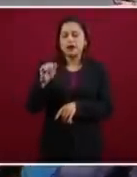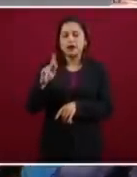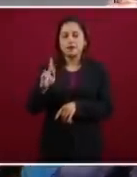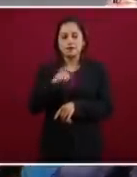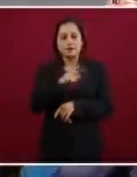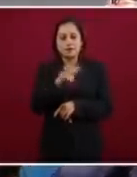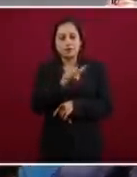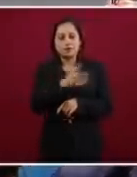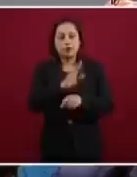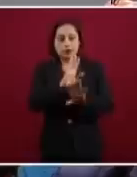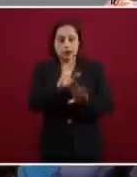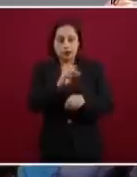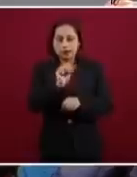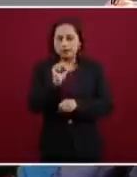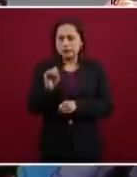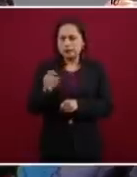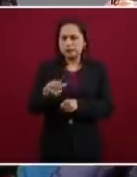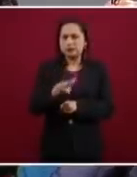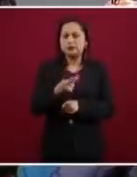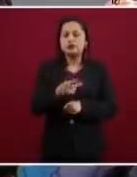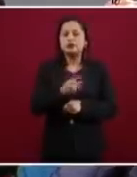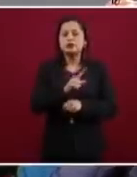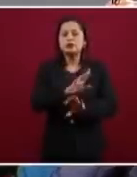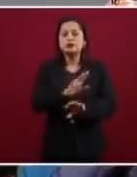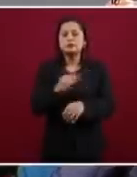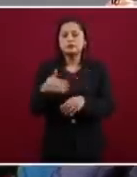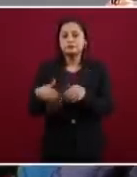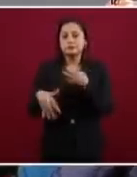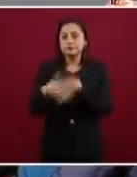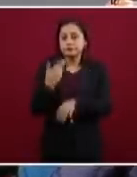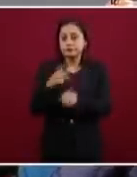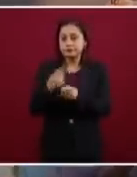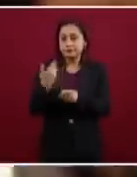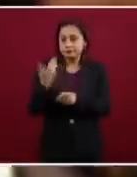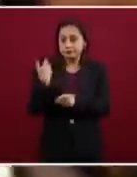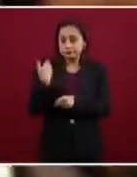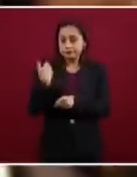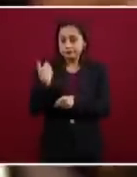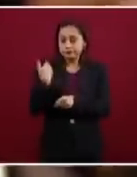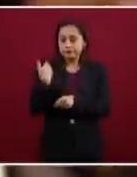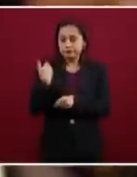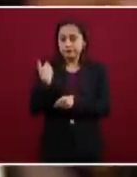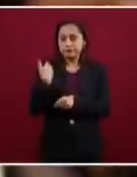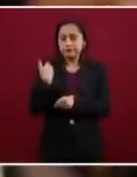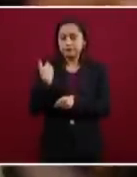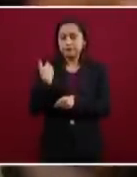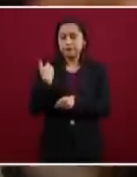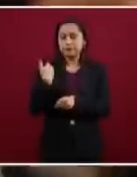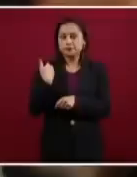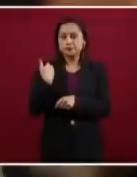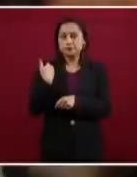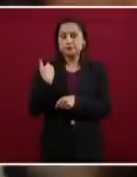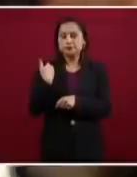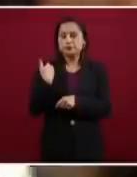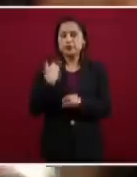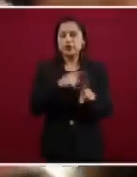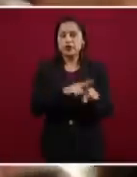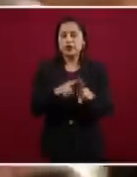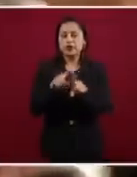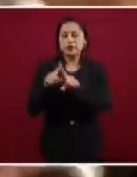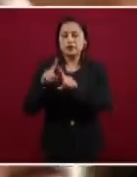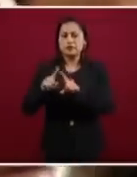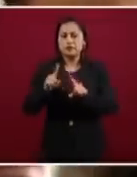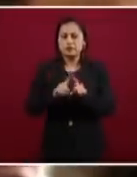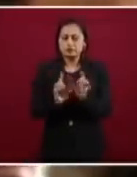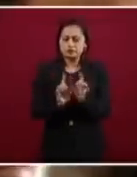bueno la otra pregunta es que en los últimos 15 días ha habido varios eventos de